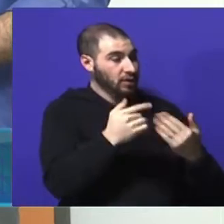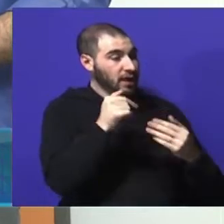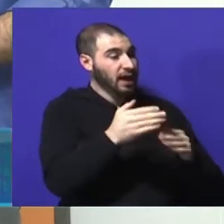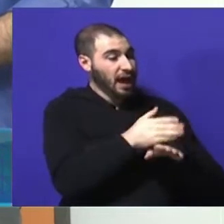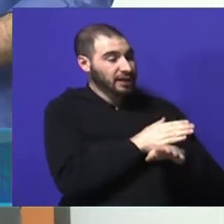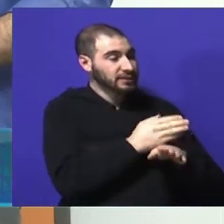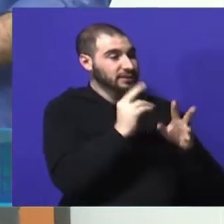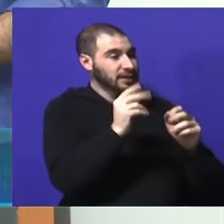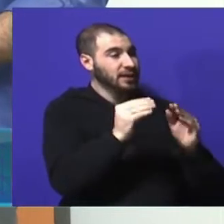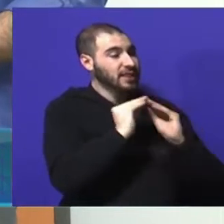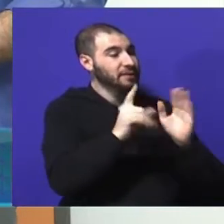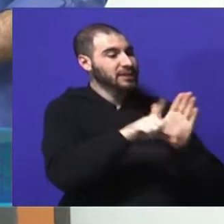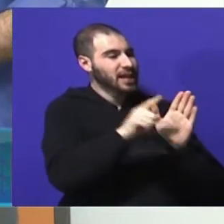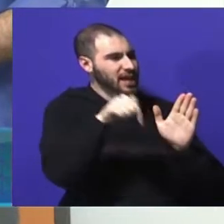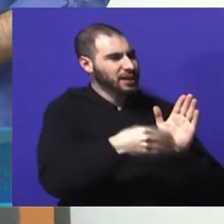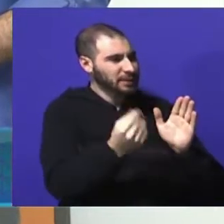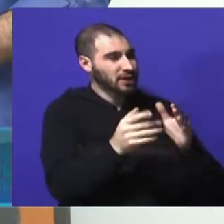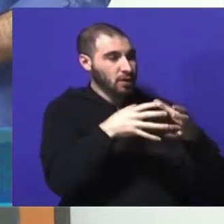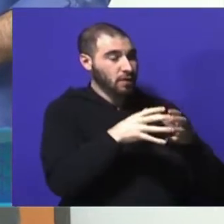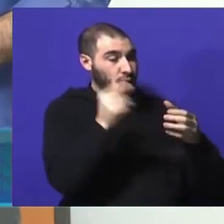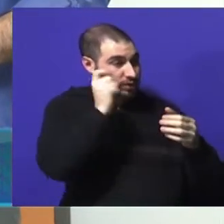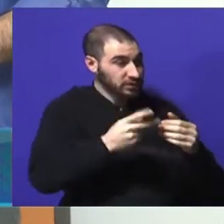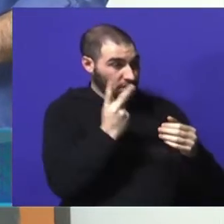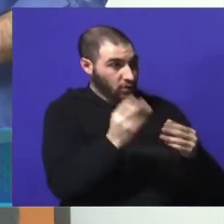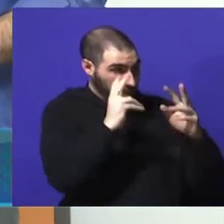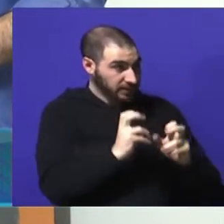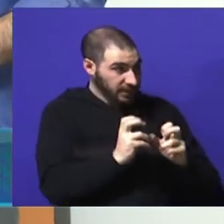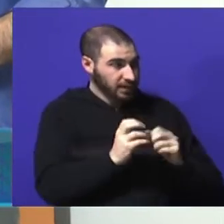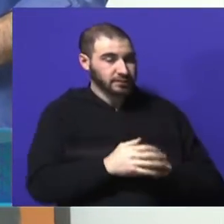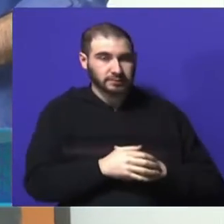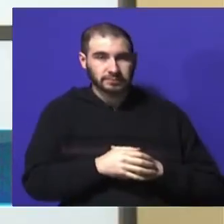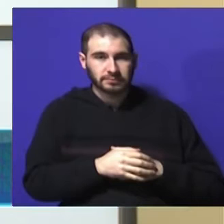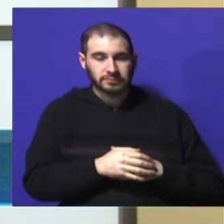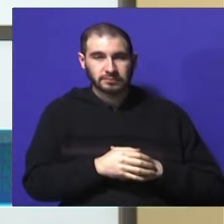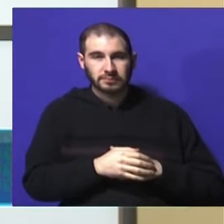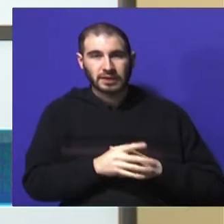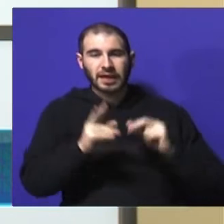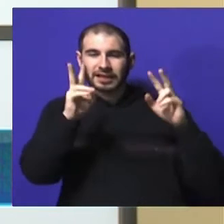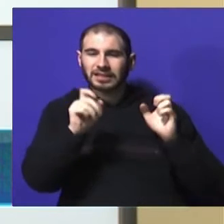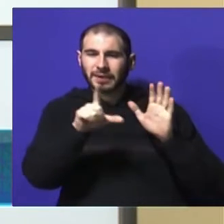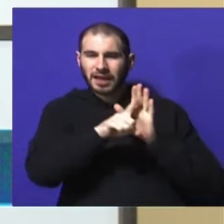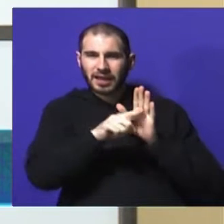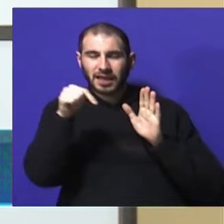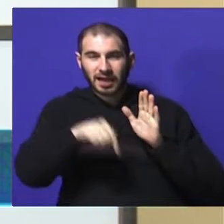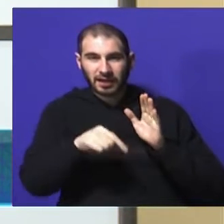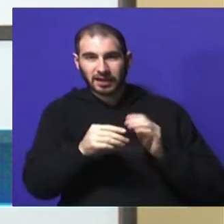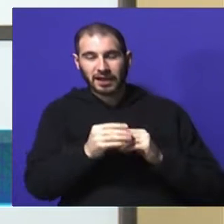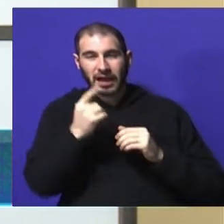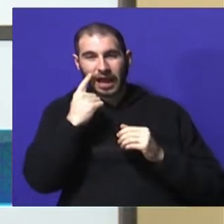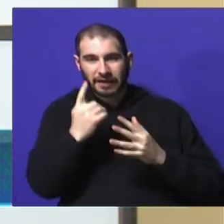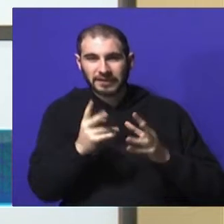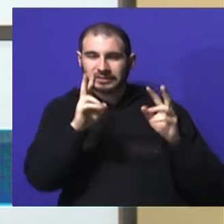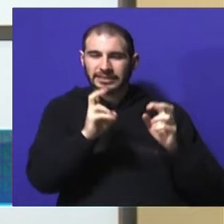introducción lo que era el análisis jurídico, ¿no? Que hay dos patas de la justicia investigando el mismo hecho. A nivel legislativo se está viendo la